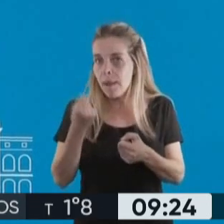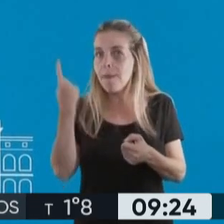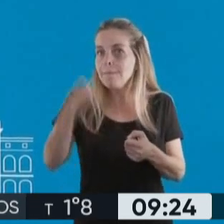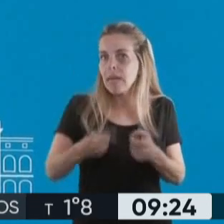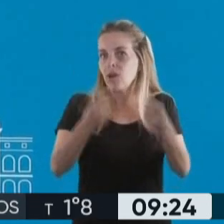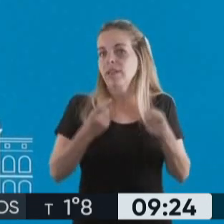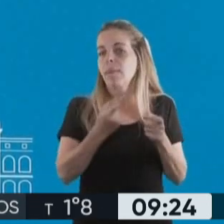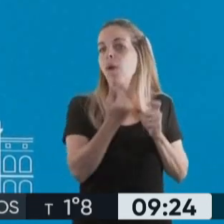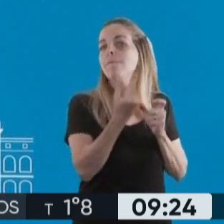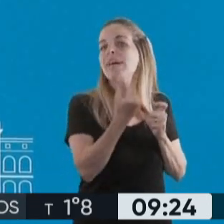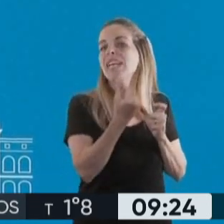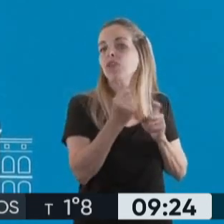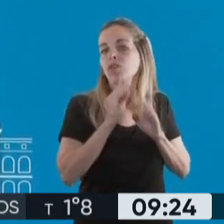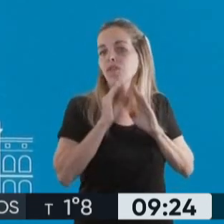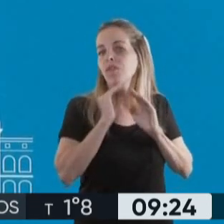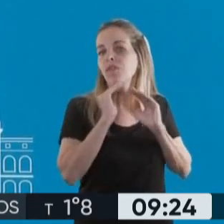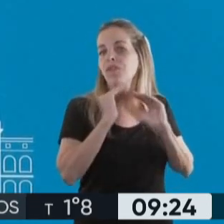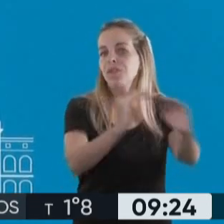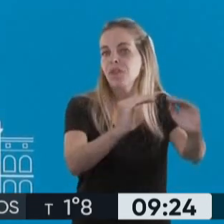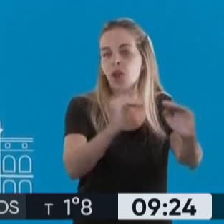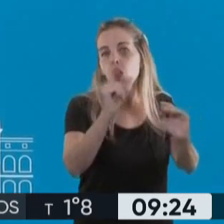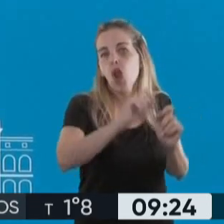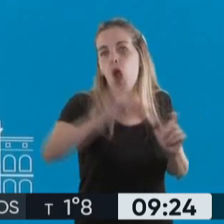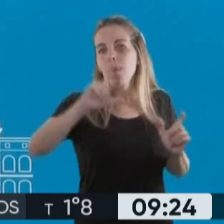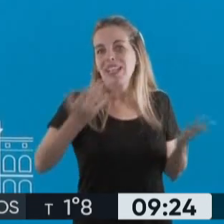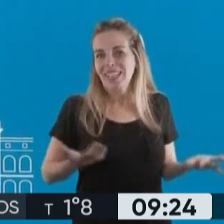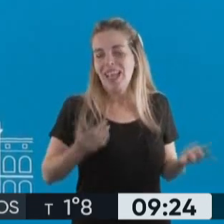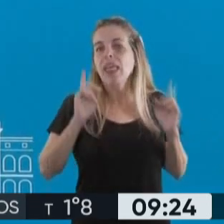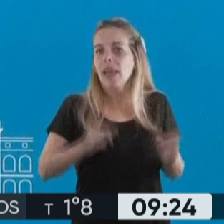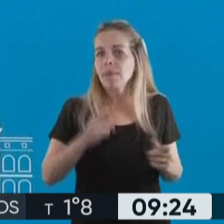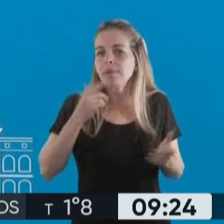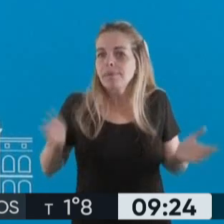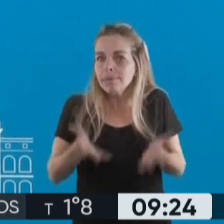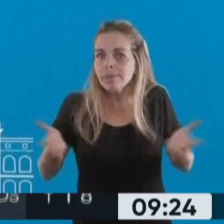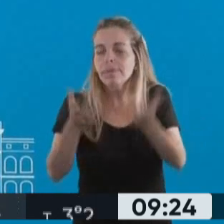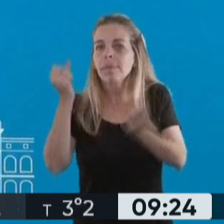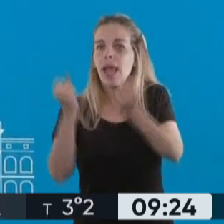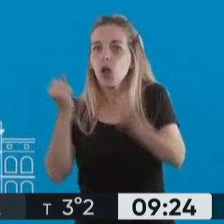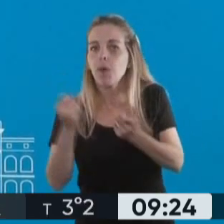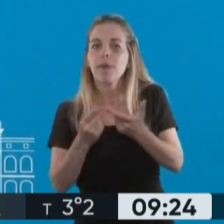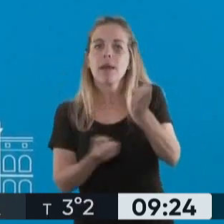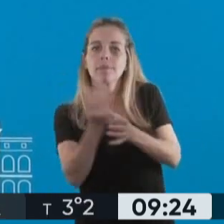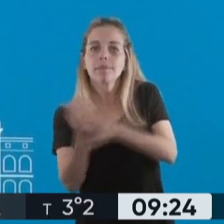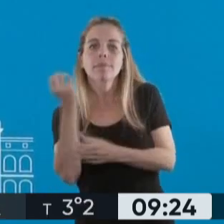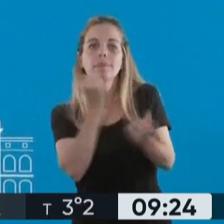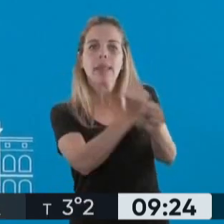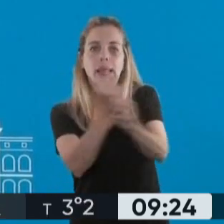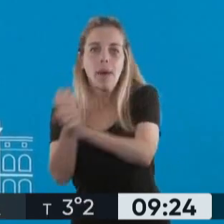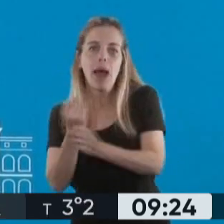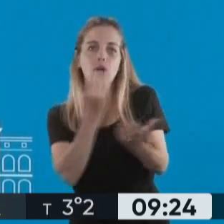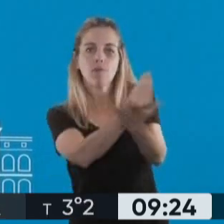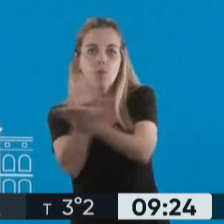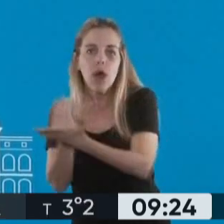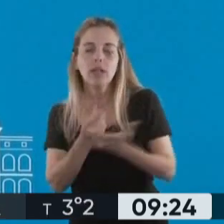crecida de los precios. Entonces, por eso para nosotros, además de la creación de empleo, además de la reactivación económica, además del fortalecimiento del salario y de las